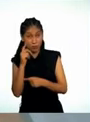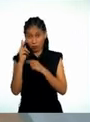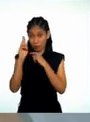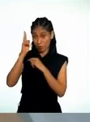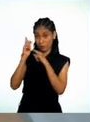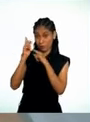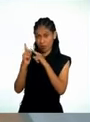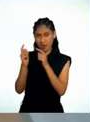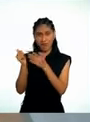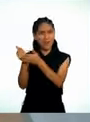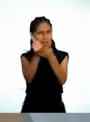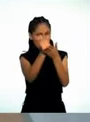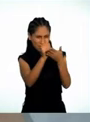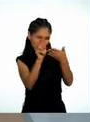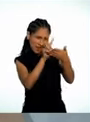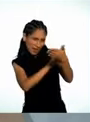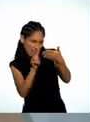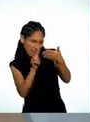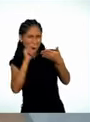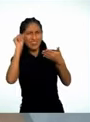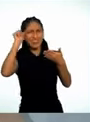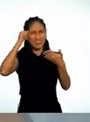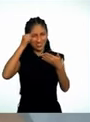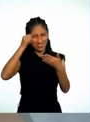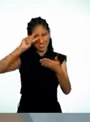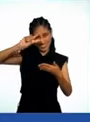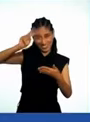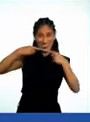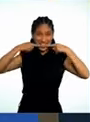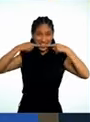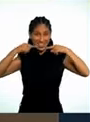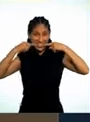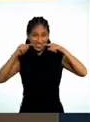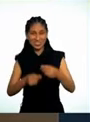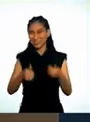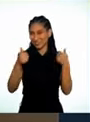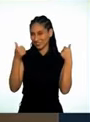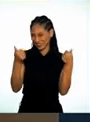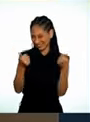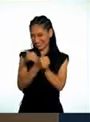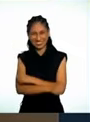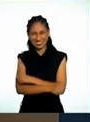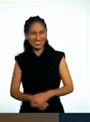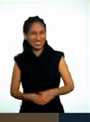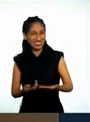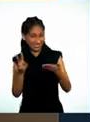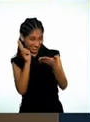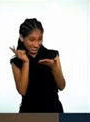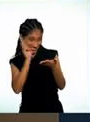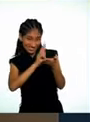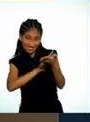leeremos y recordaremos la información del segundo anuncio horse network